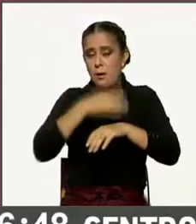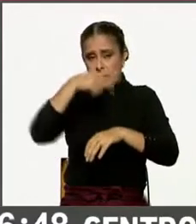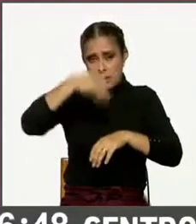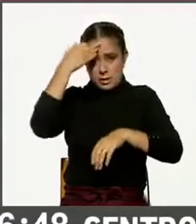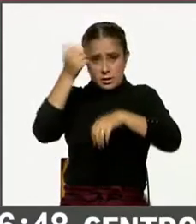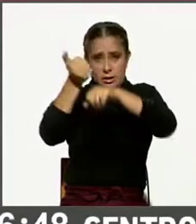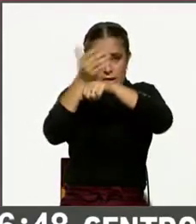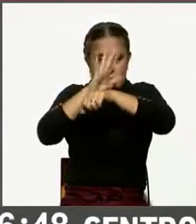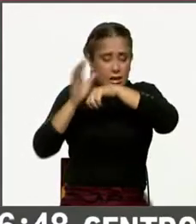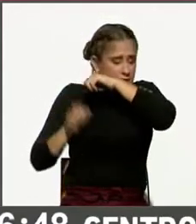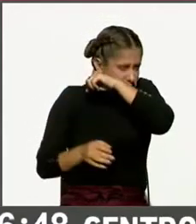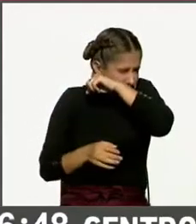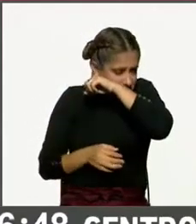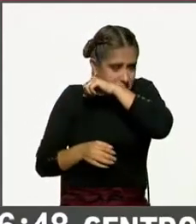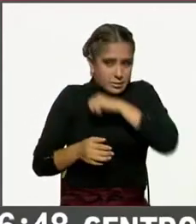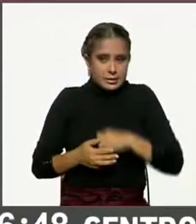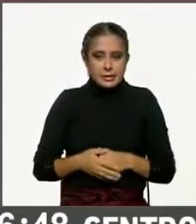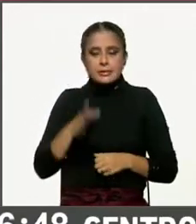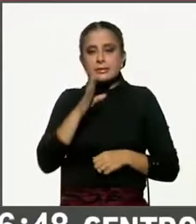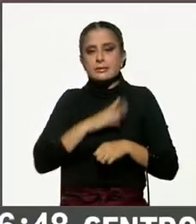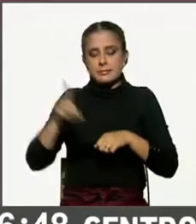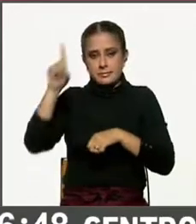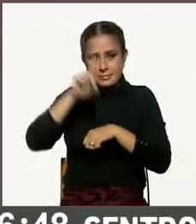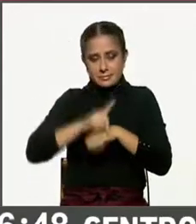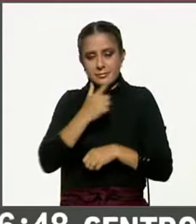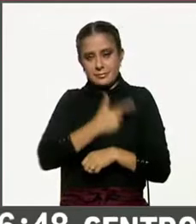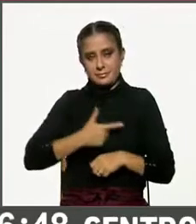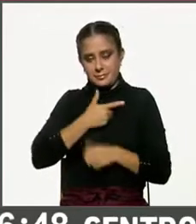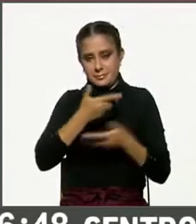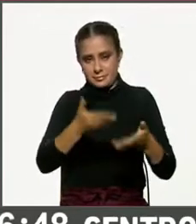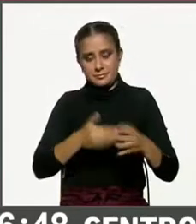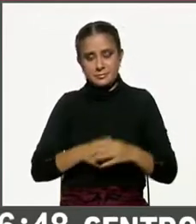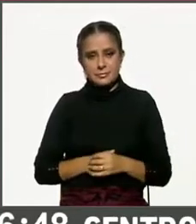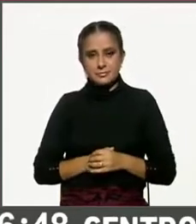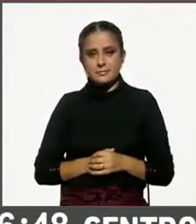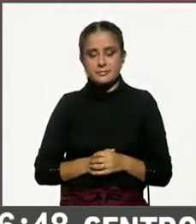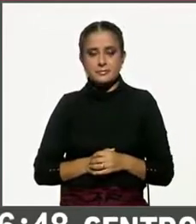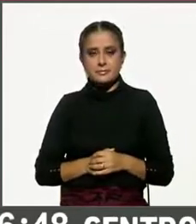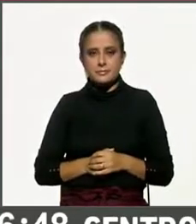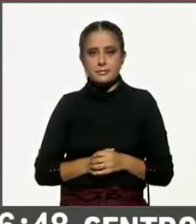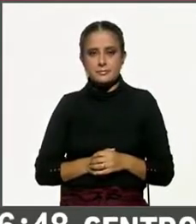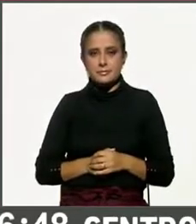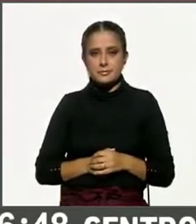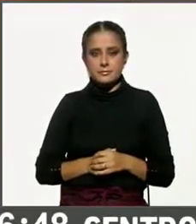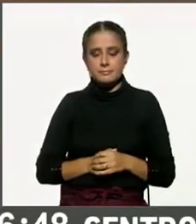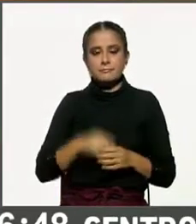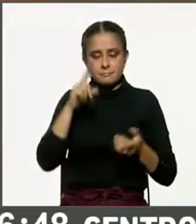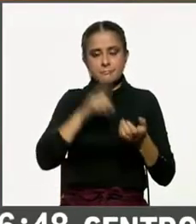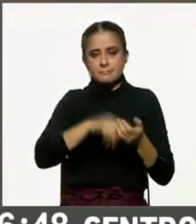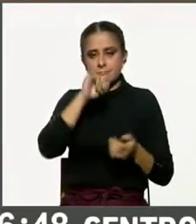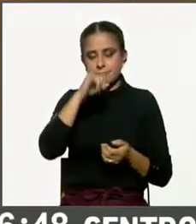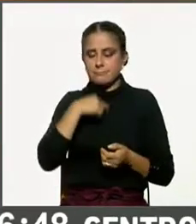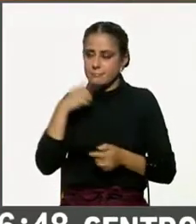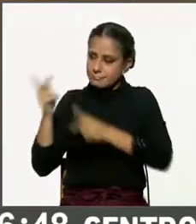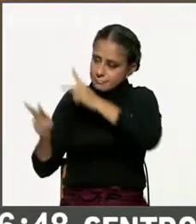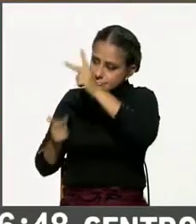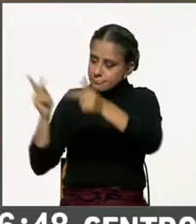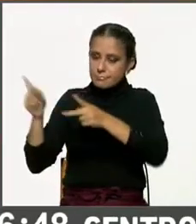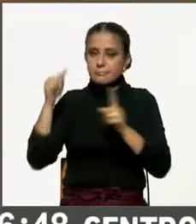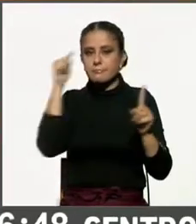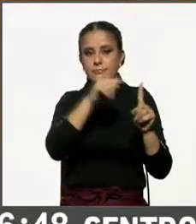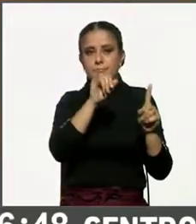¿qué tal, Lupita? ¿Cómo estás? Muy buen día, un gusto estar contigo. Igualmente, Paco. Mire, es un estudio que hace Ipsos, esta